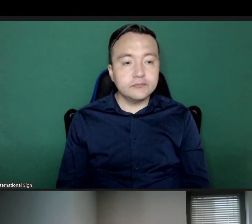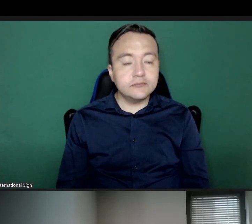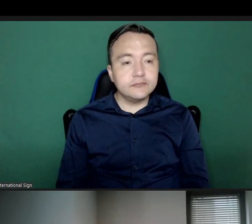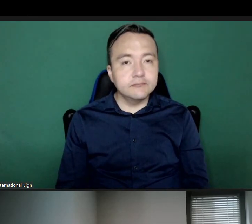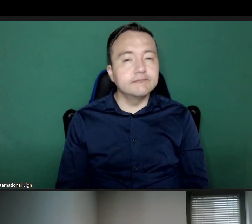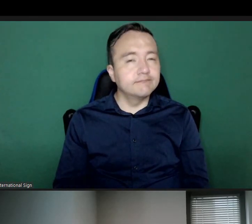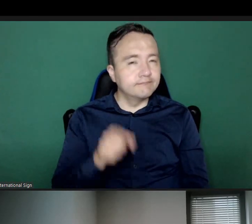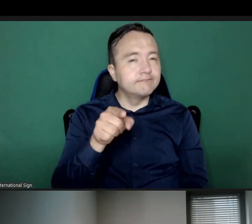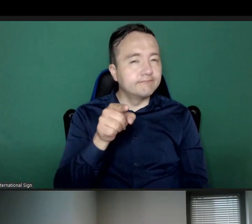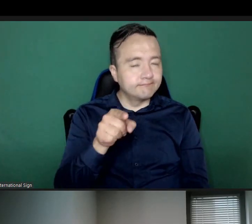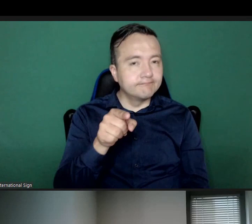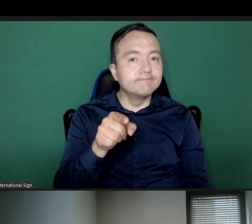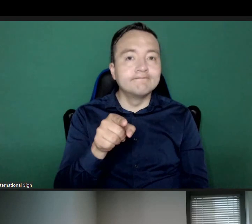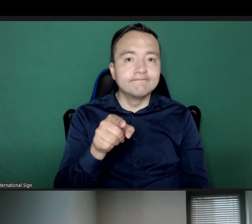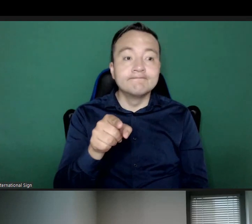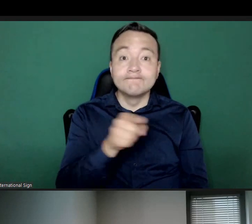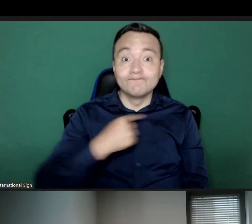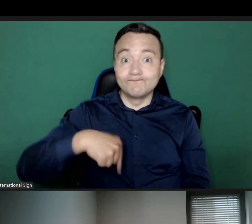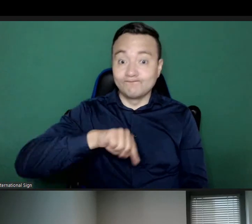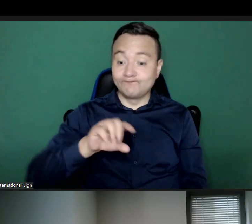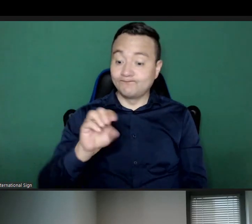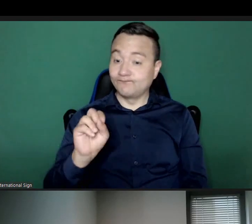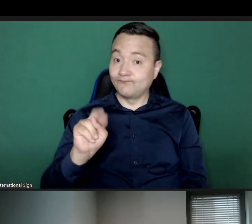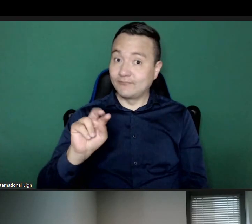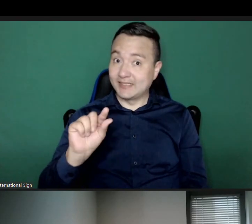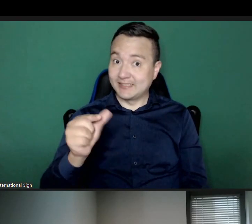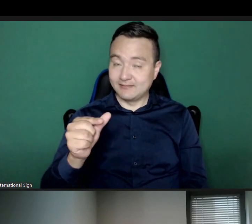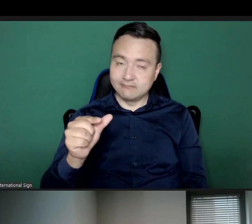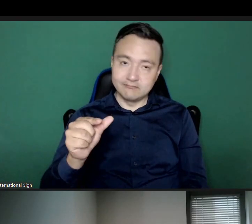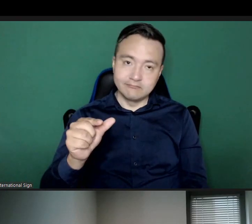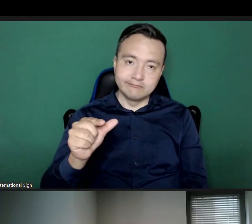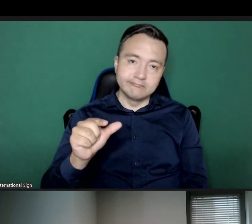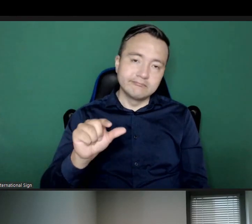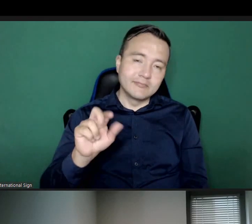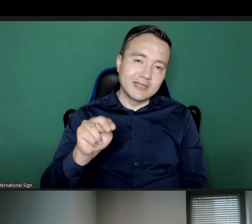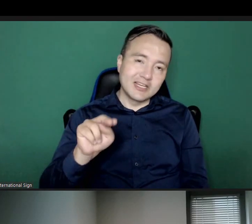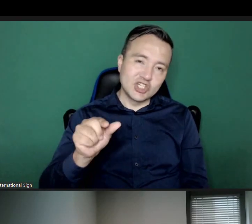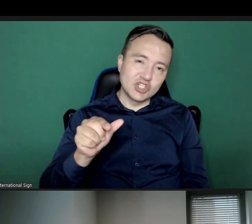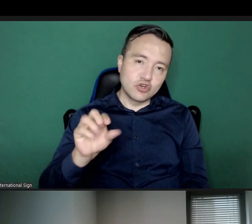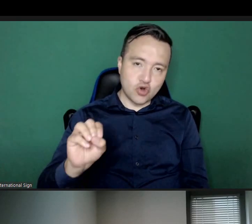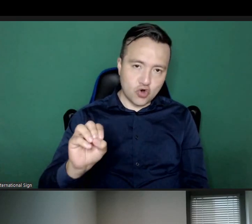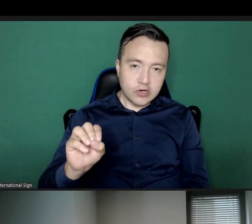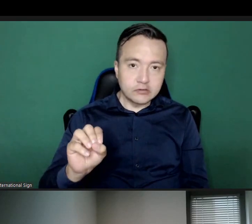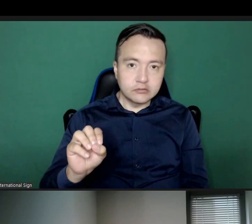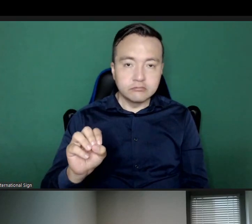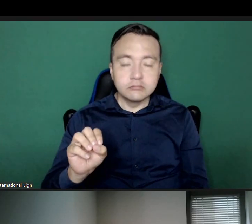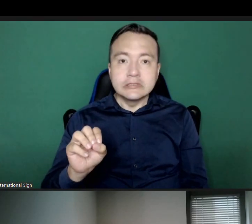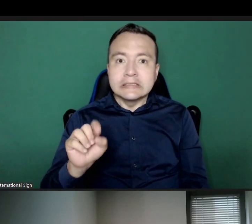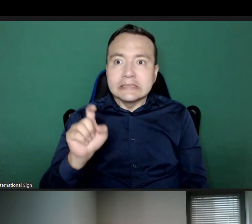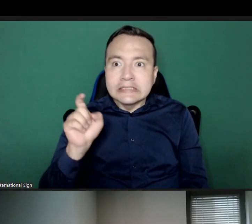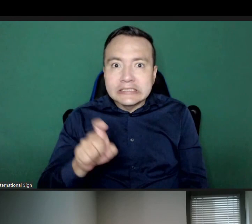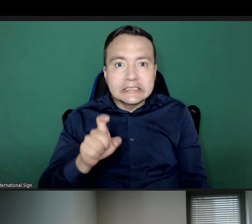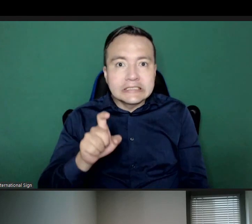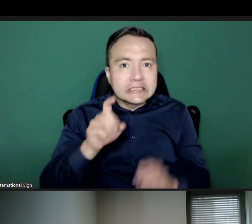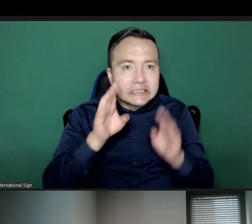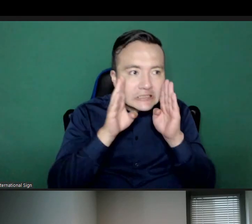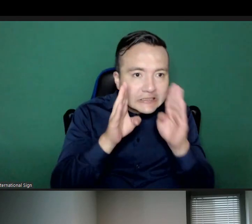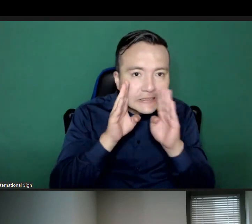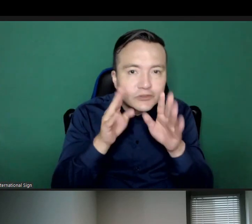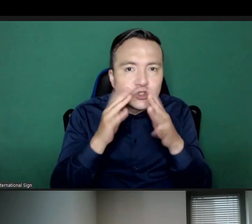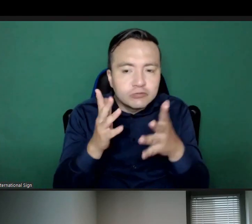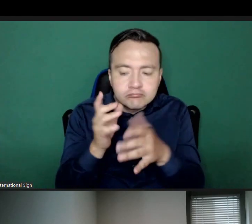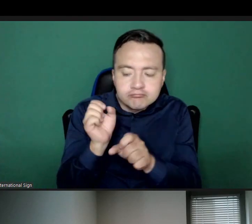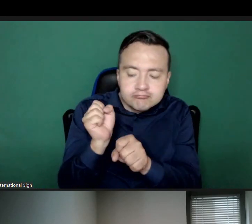NTs tenemos un conjunto de intervenciones costo efectivas. Y claro, la lista es larga porque son muchas